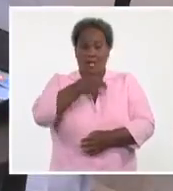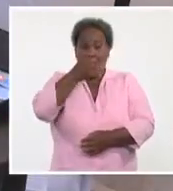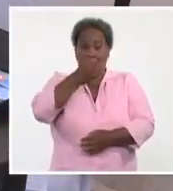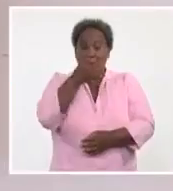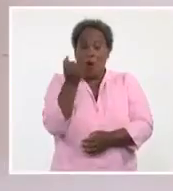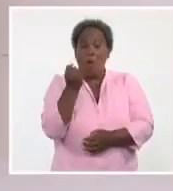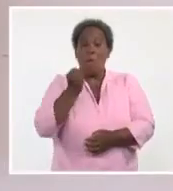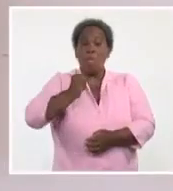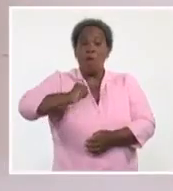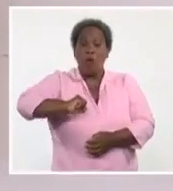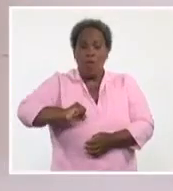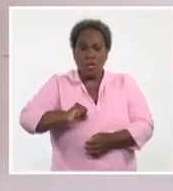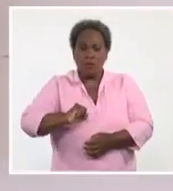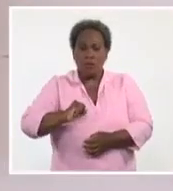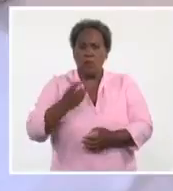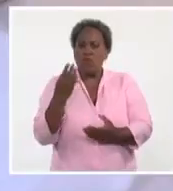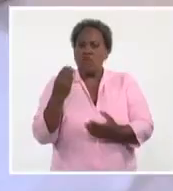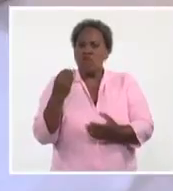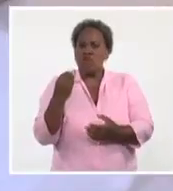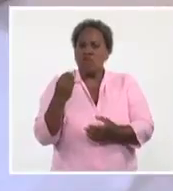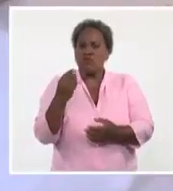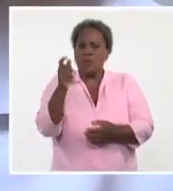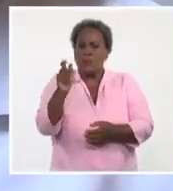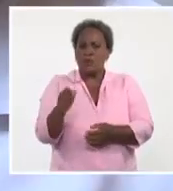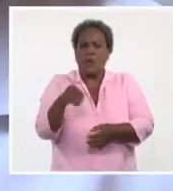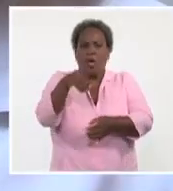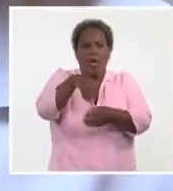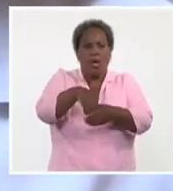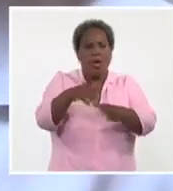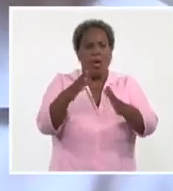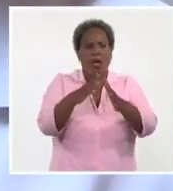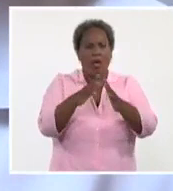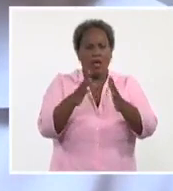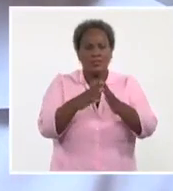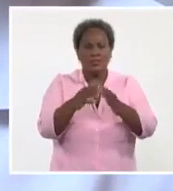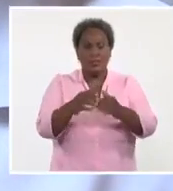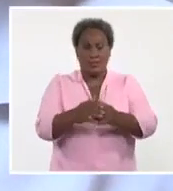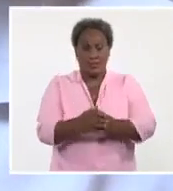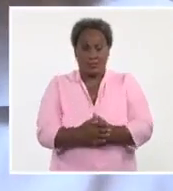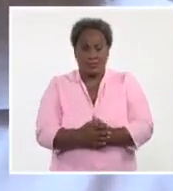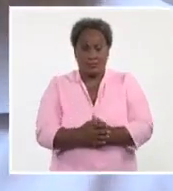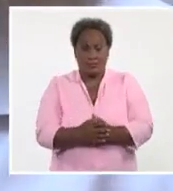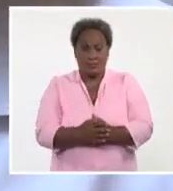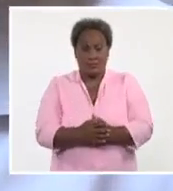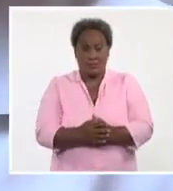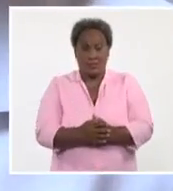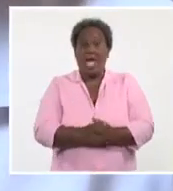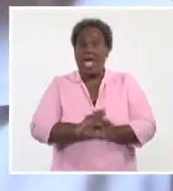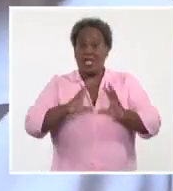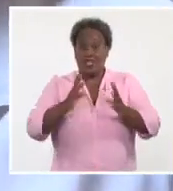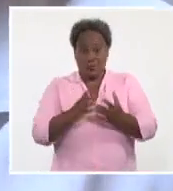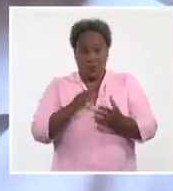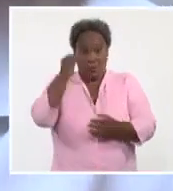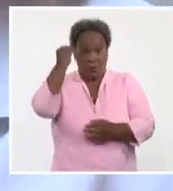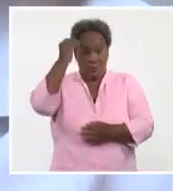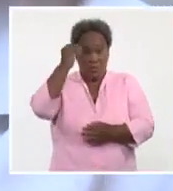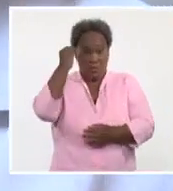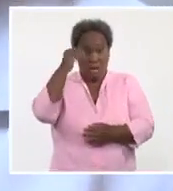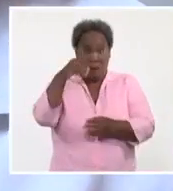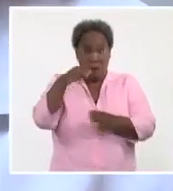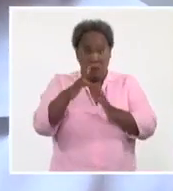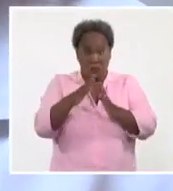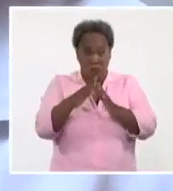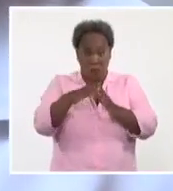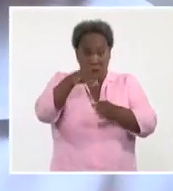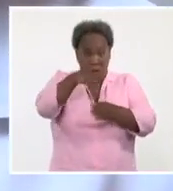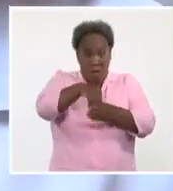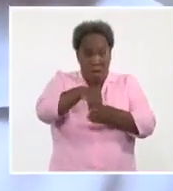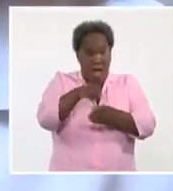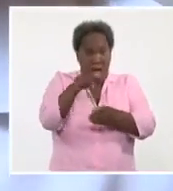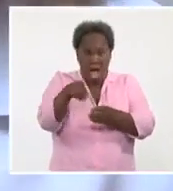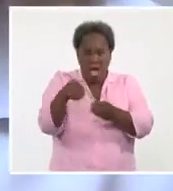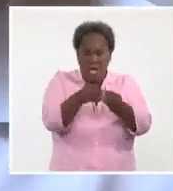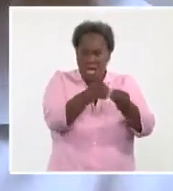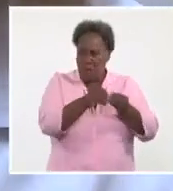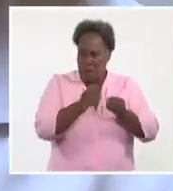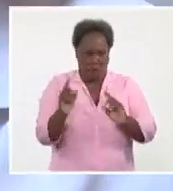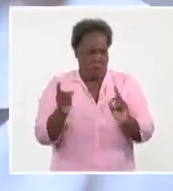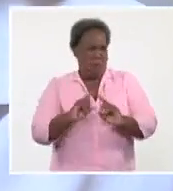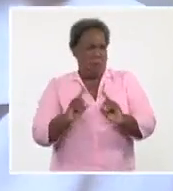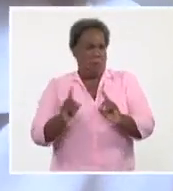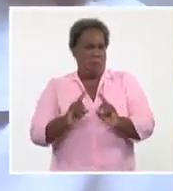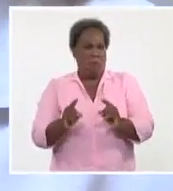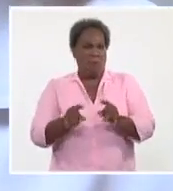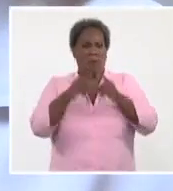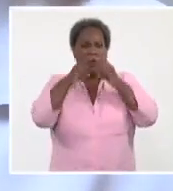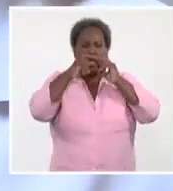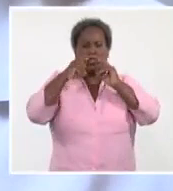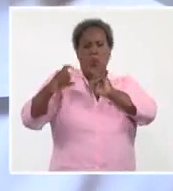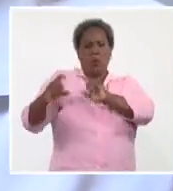más frecuentes en el hogar y sus consecuencias. Y todos pensamos que es el lugar donde no va a ocurrir una transmisión. Nos quitamos